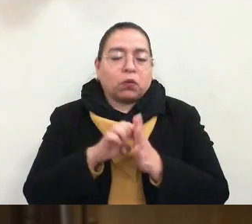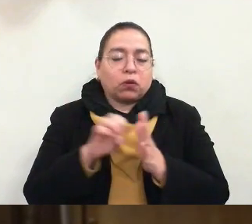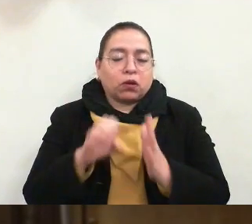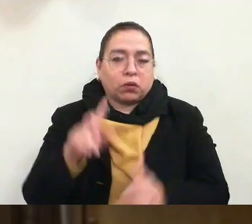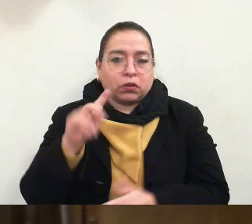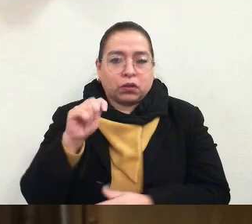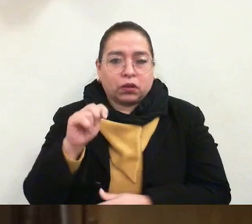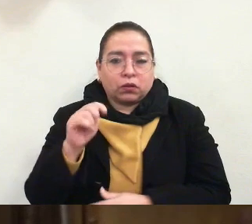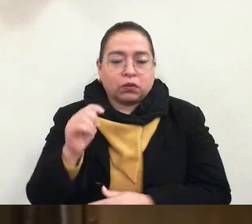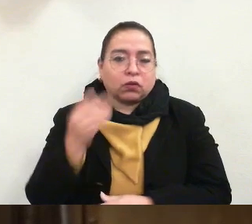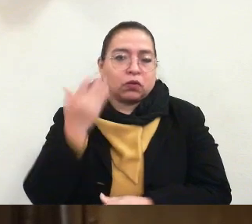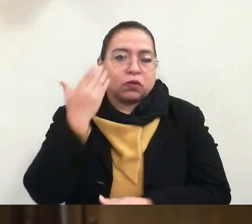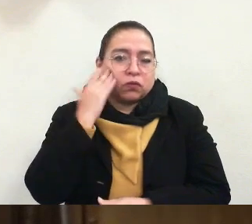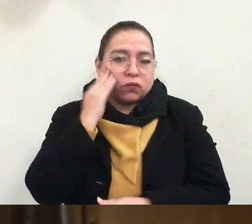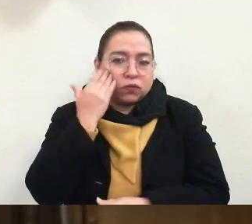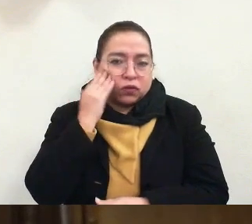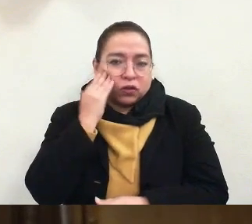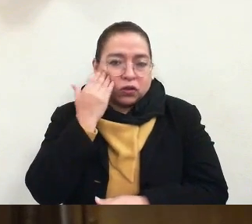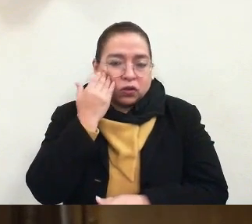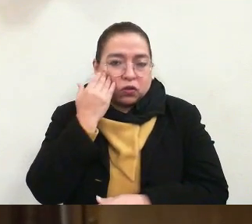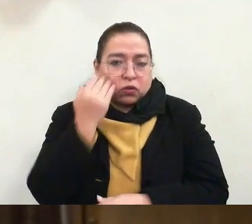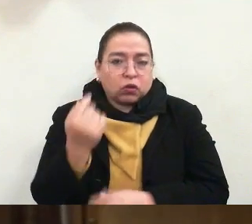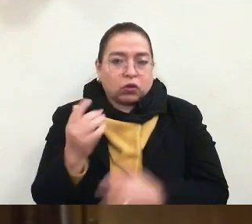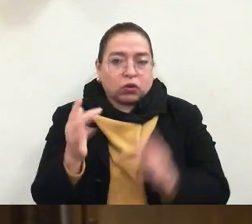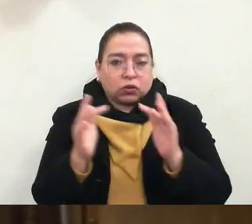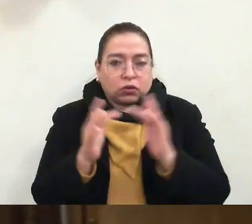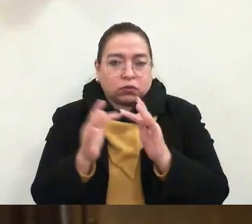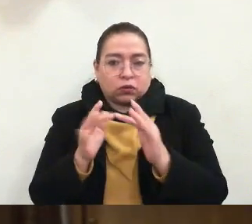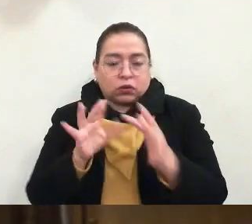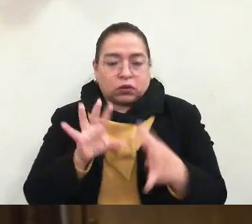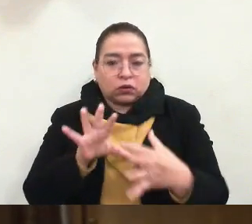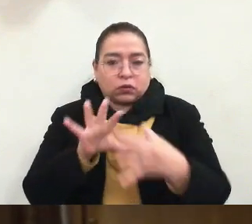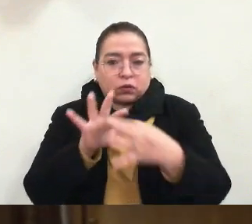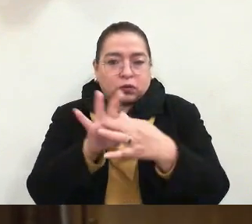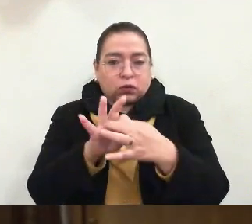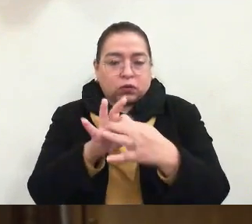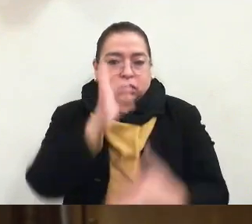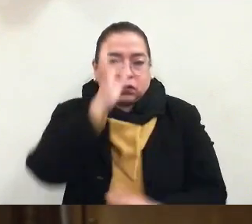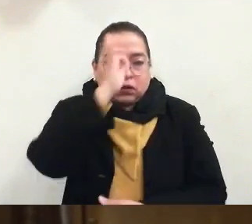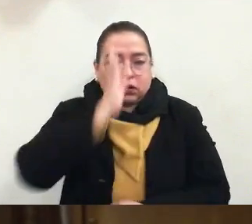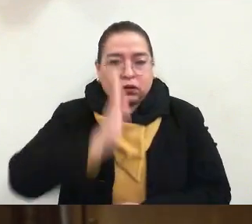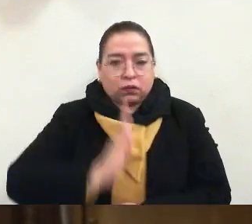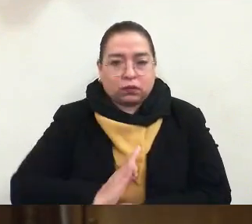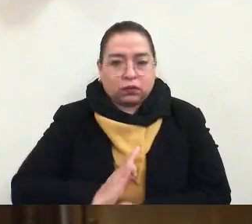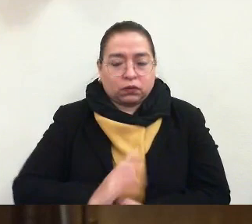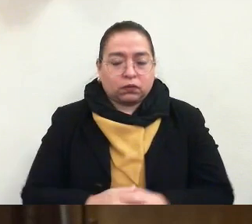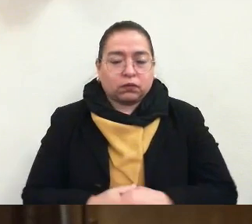nos acompañan en esta Eucaristía.